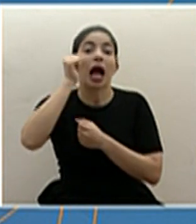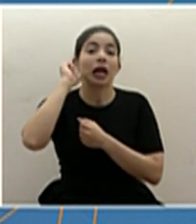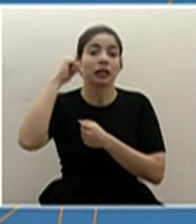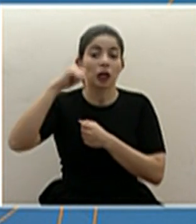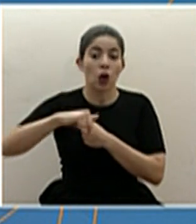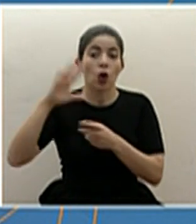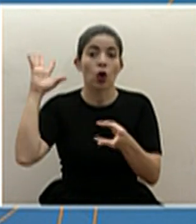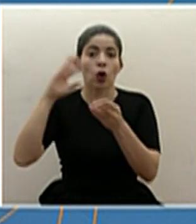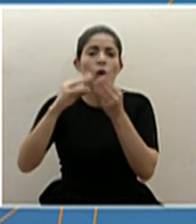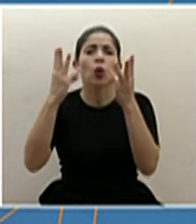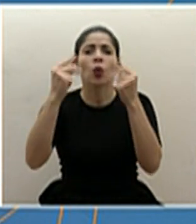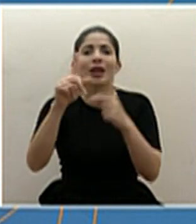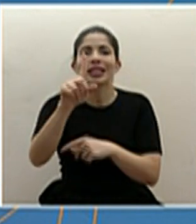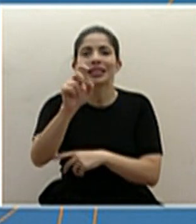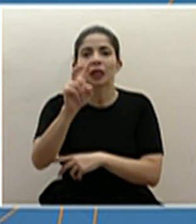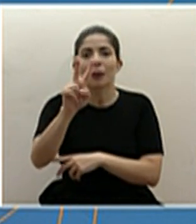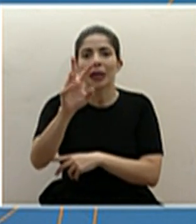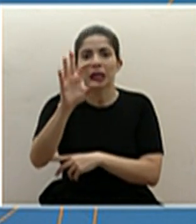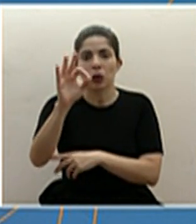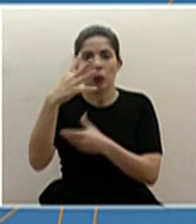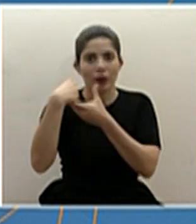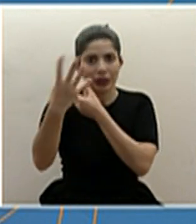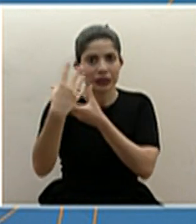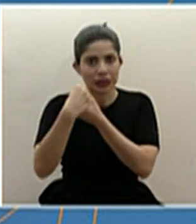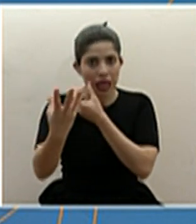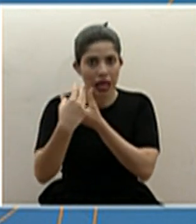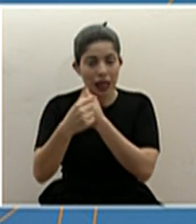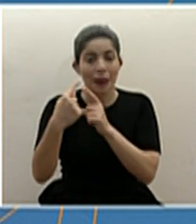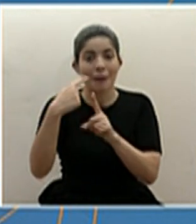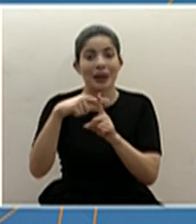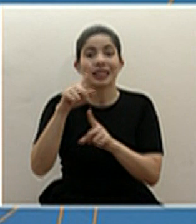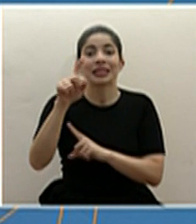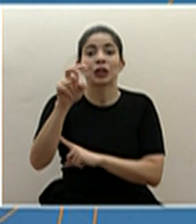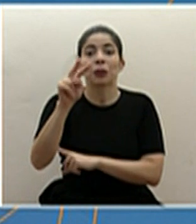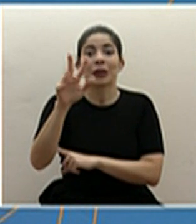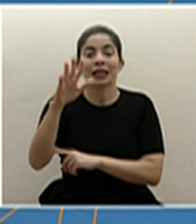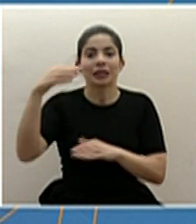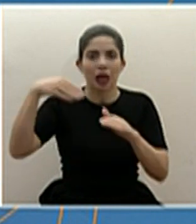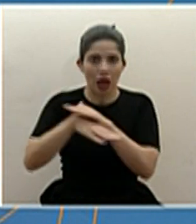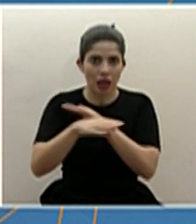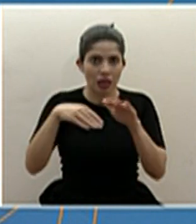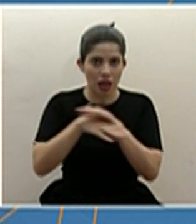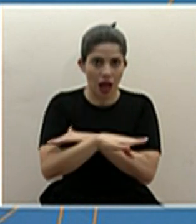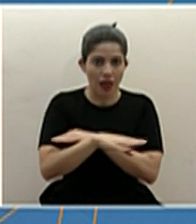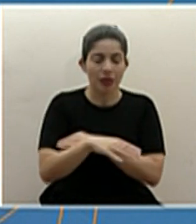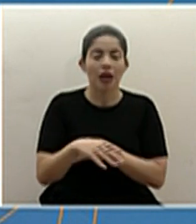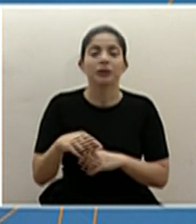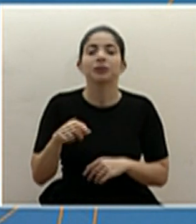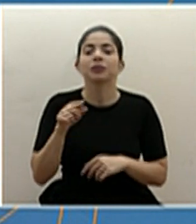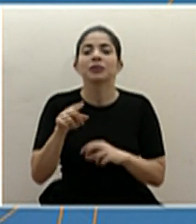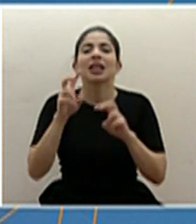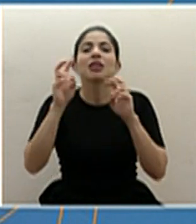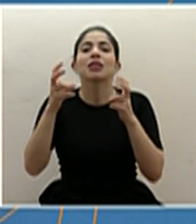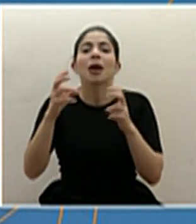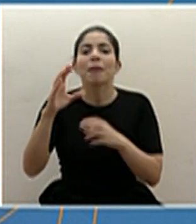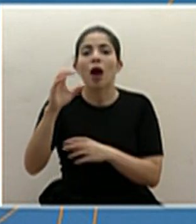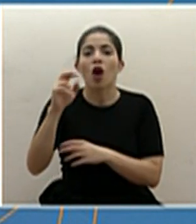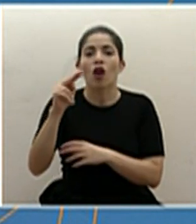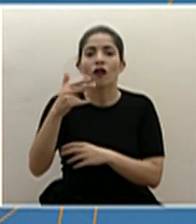hoy 129 salidas y 125 ingresos. Estamos trabajando con el tema de los